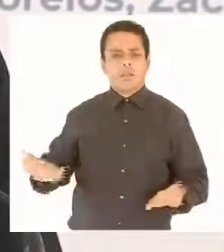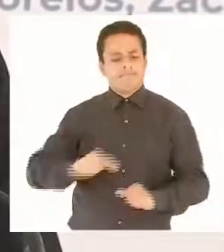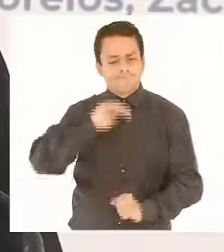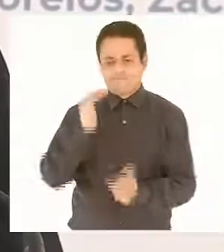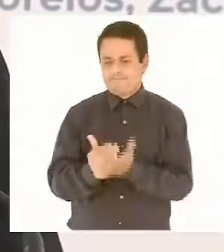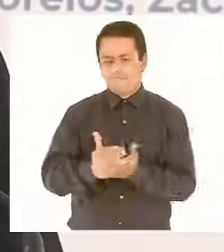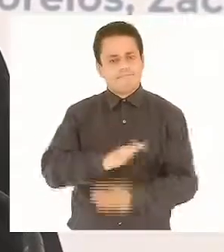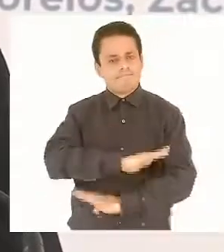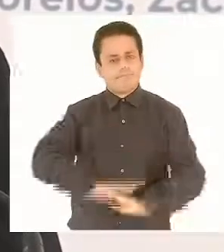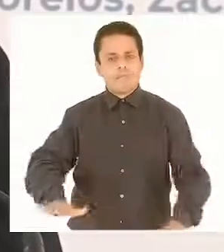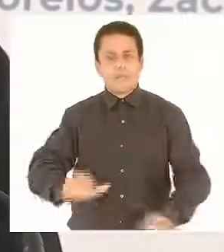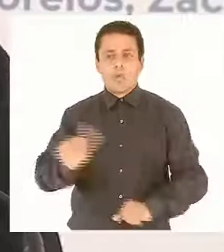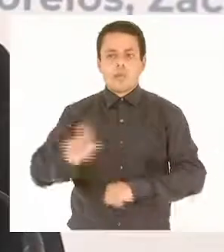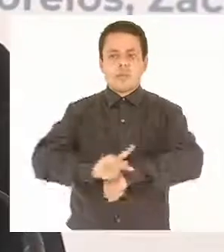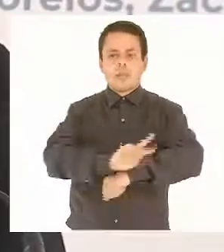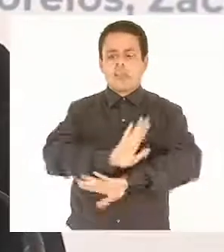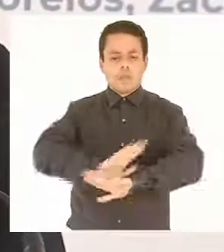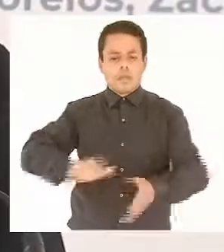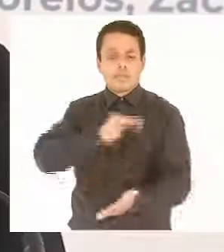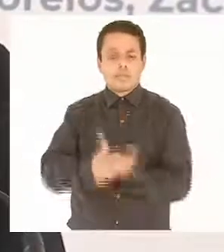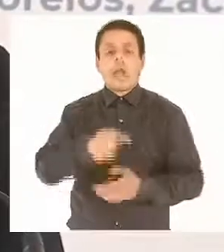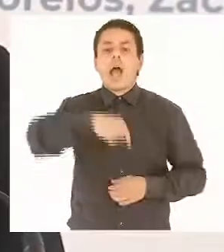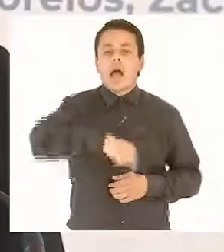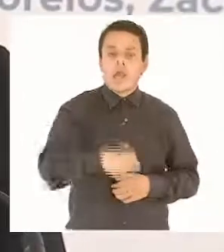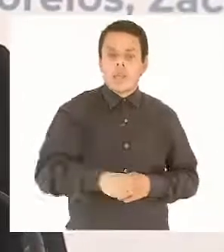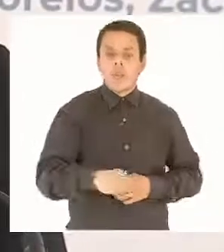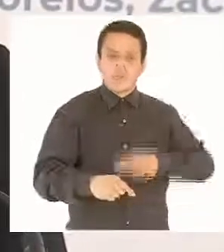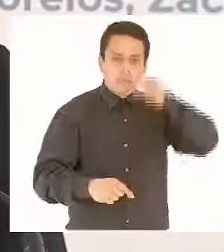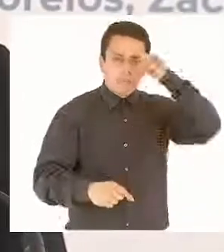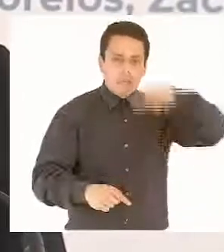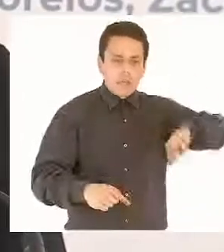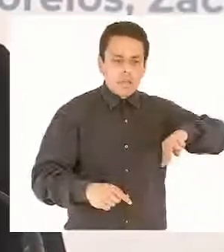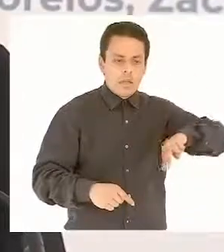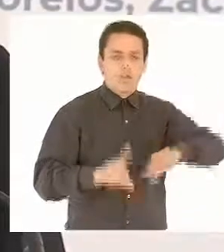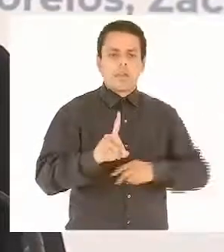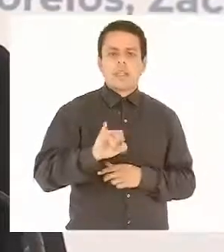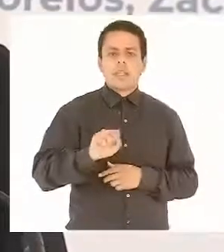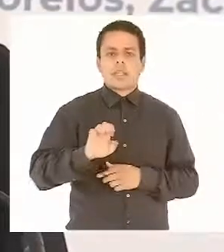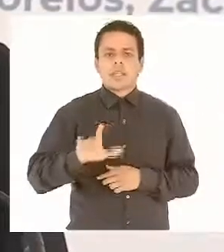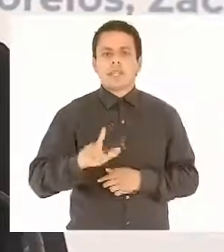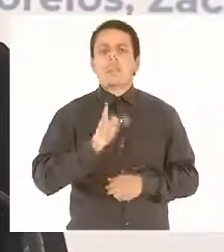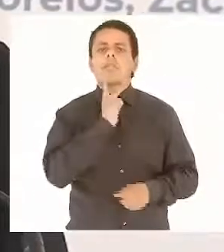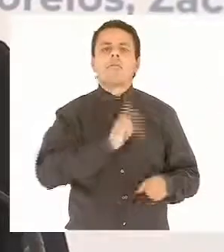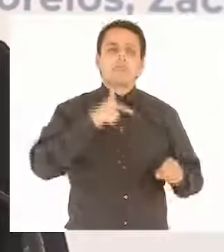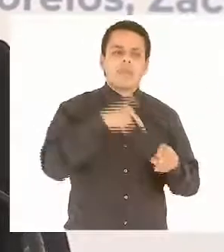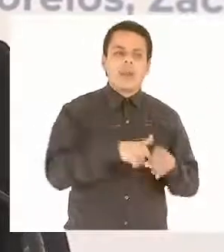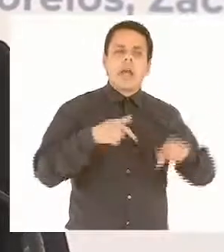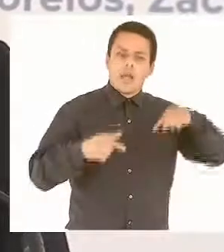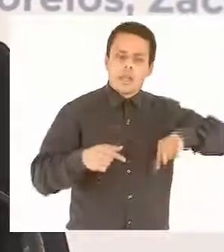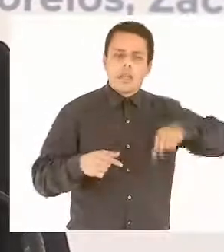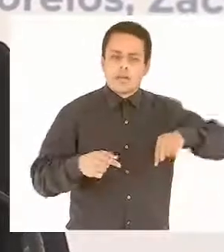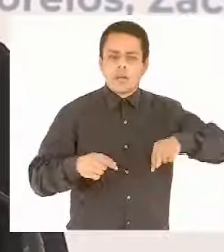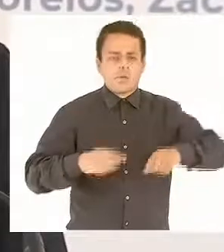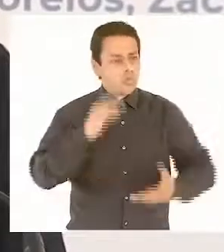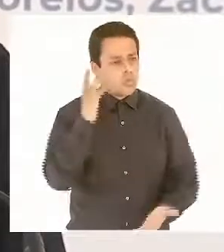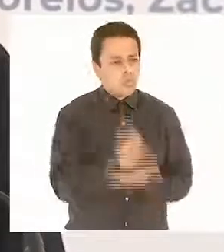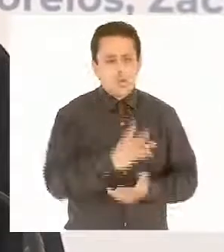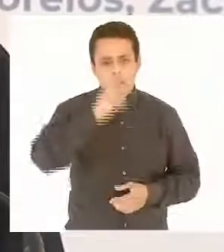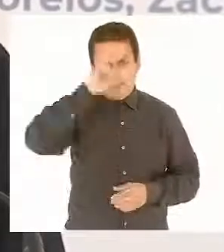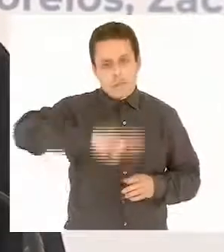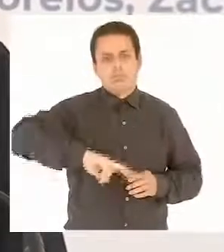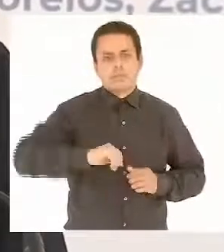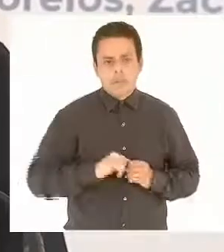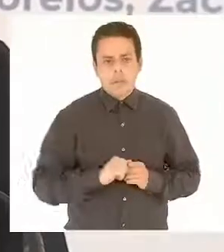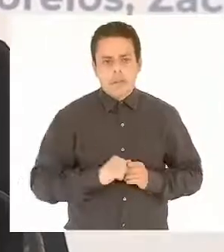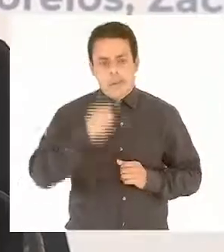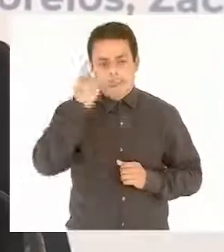extranjero. Se va a producir toda la gasolina y el diésel en el país para garantizar también